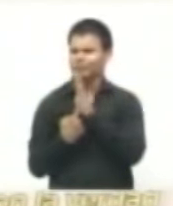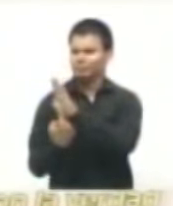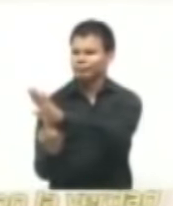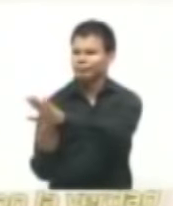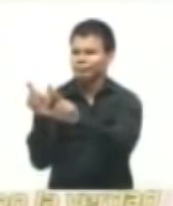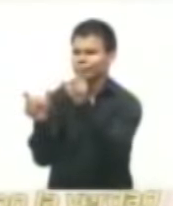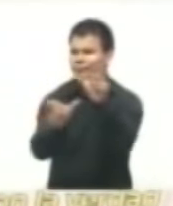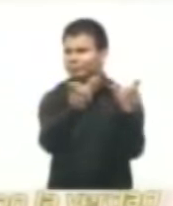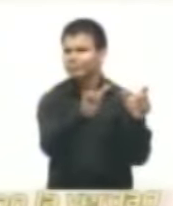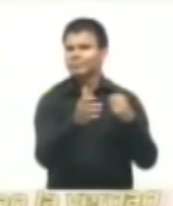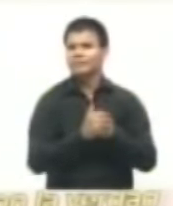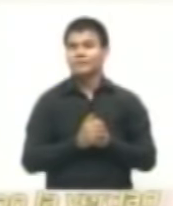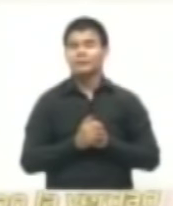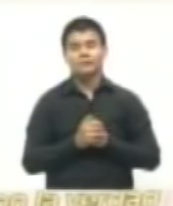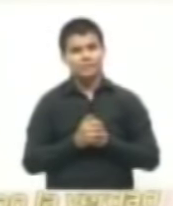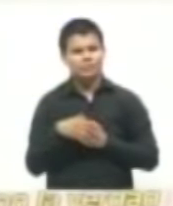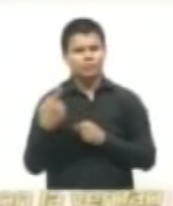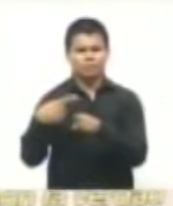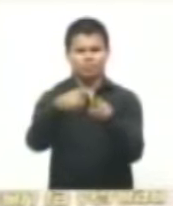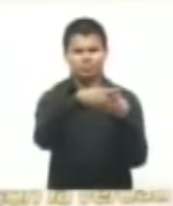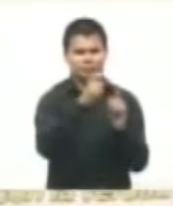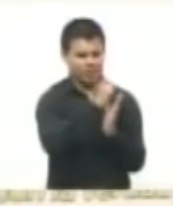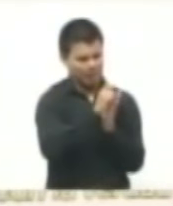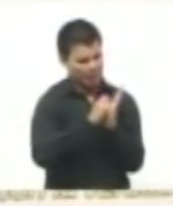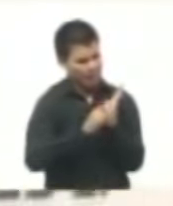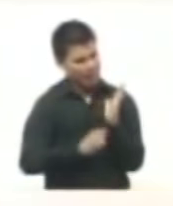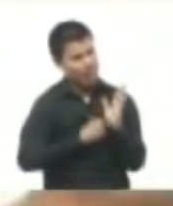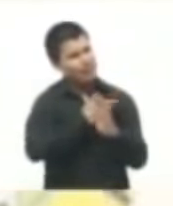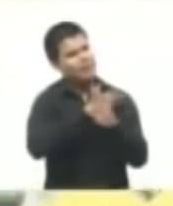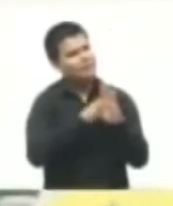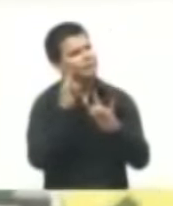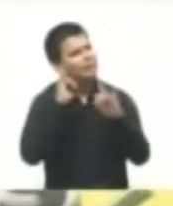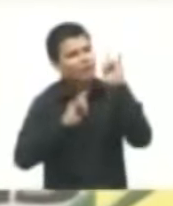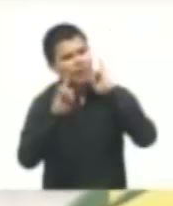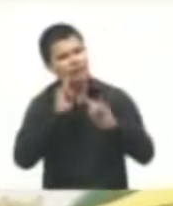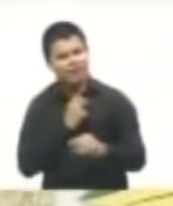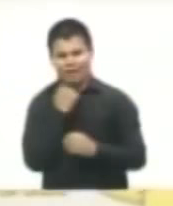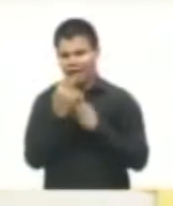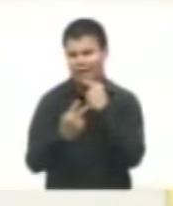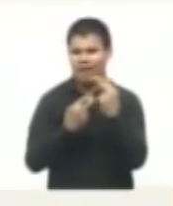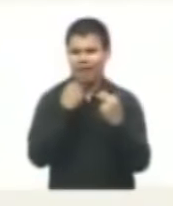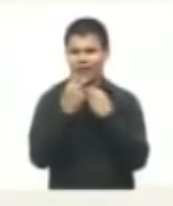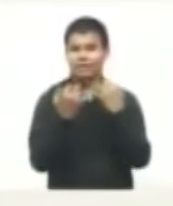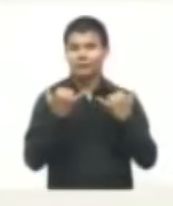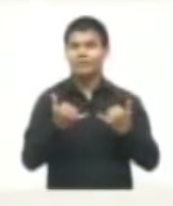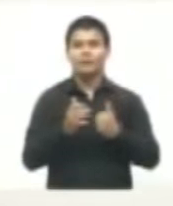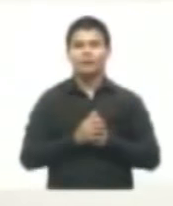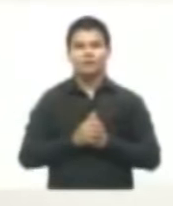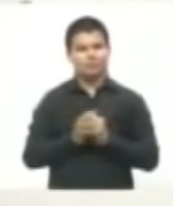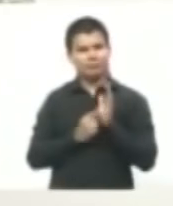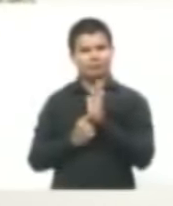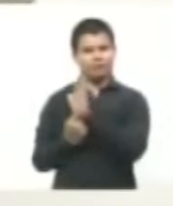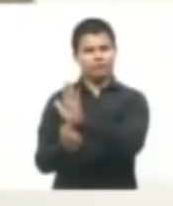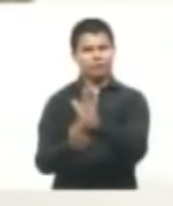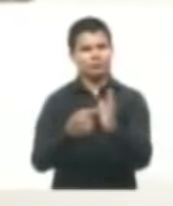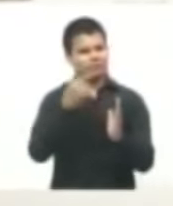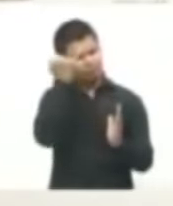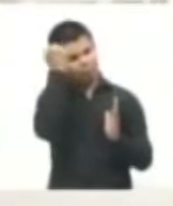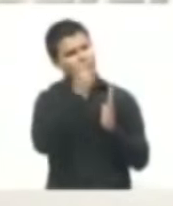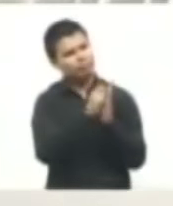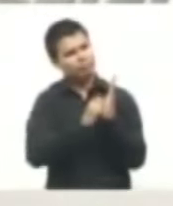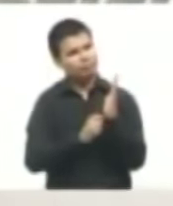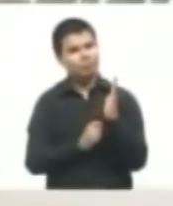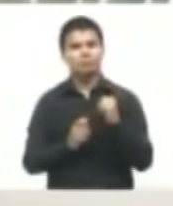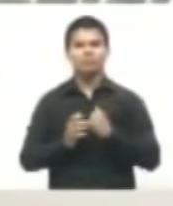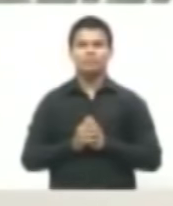gente esas canciones que compuse y que de pronto la gente corea. Ahora mostrará una nueva faceta como cantautor. Buena, y eso